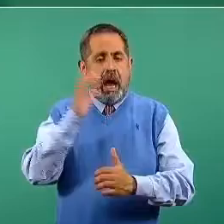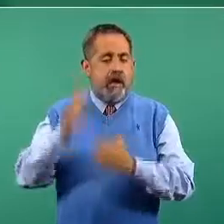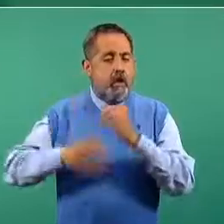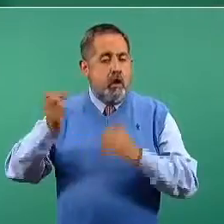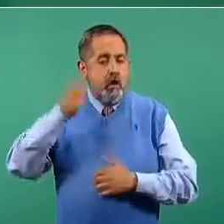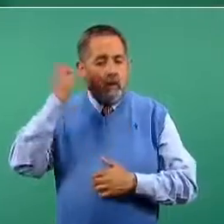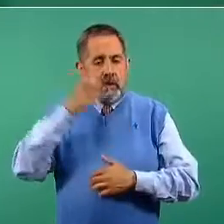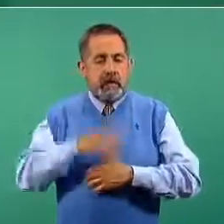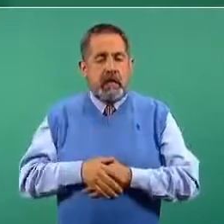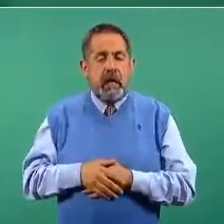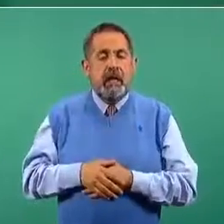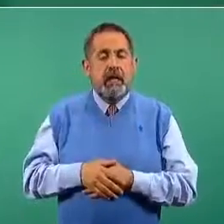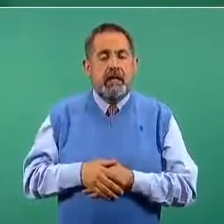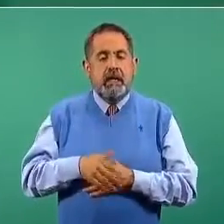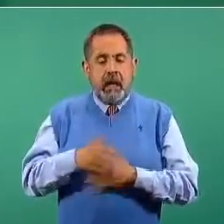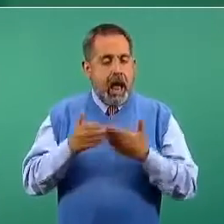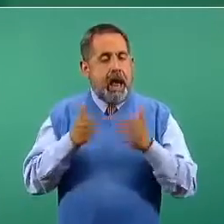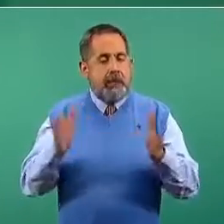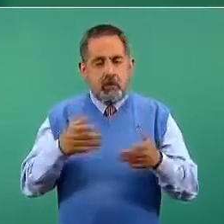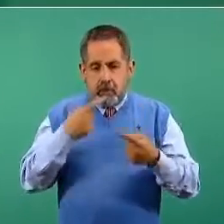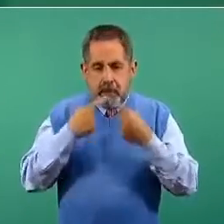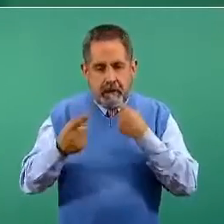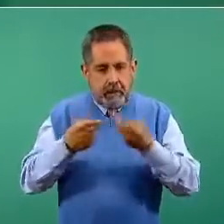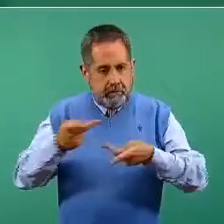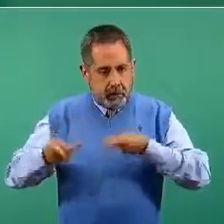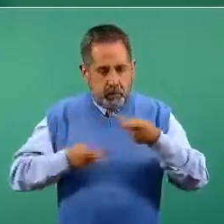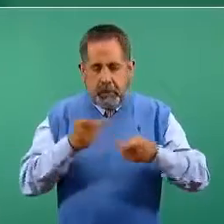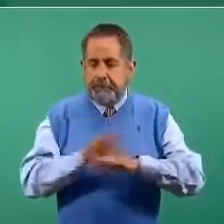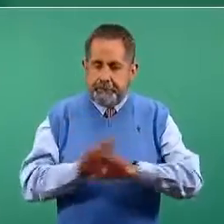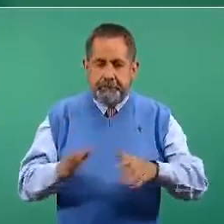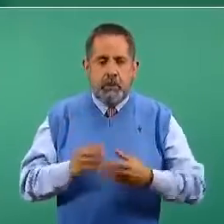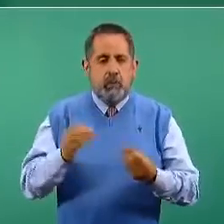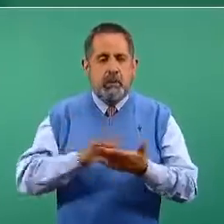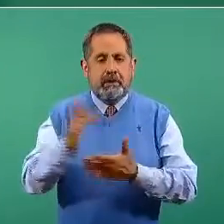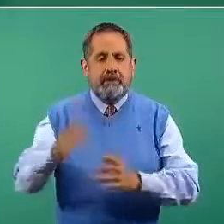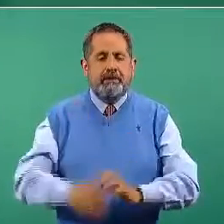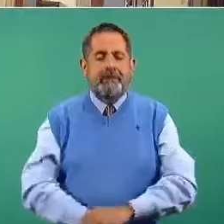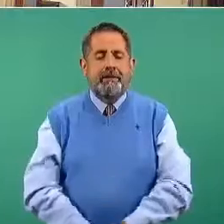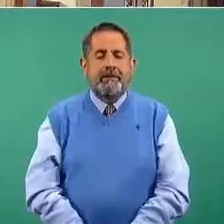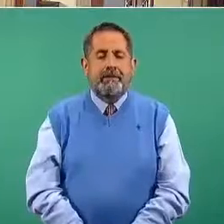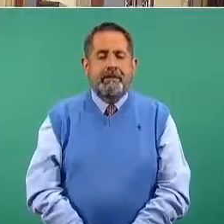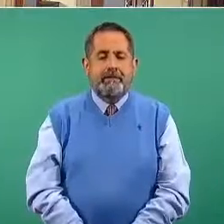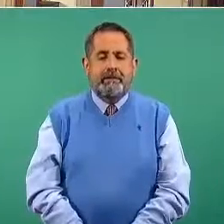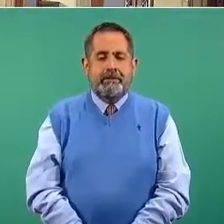aquí la conferencia de prensa y seguimos siempre abiertos a cualquier otro cuestionamiento. Muchas gracias.